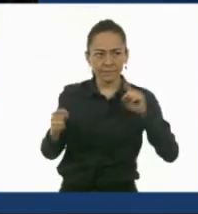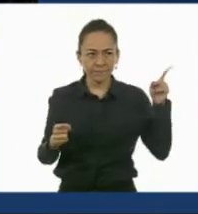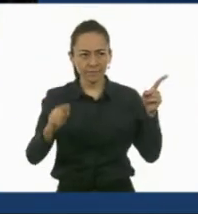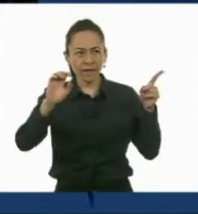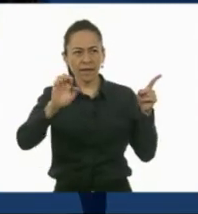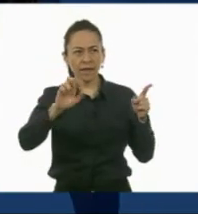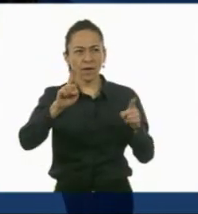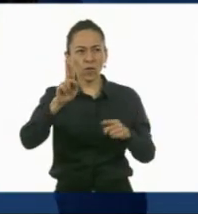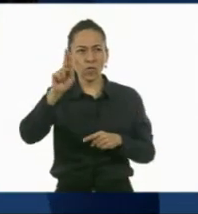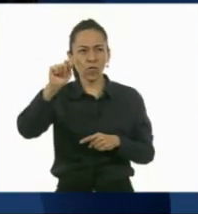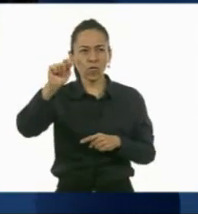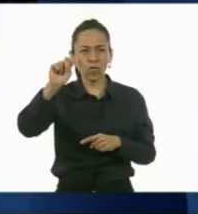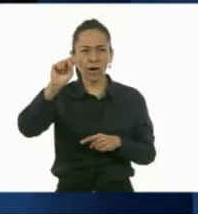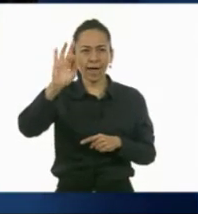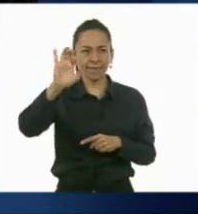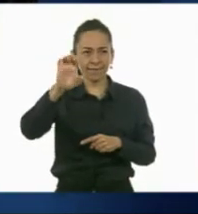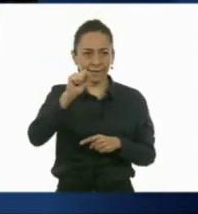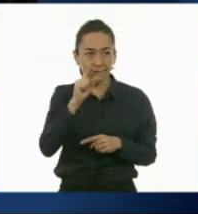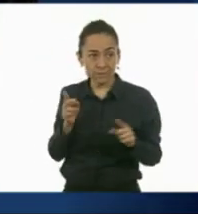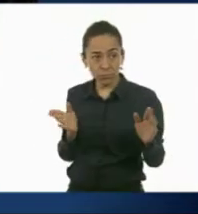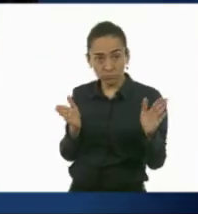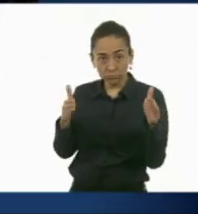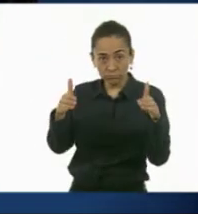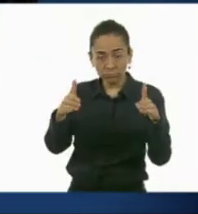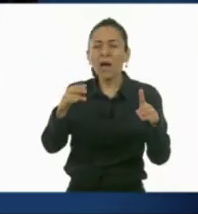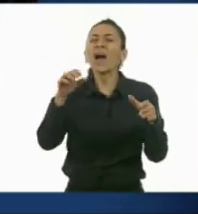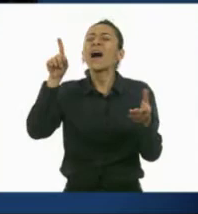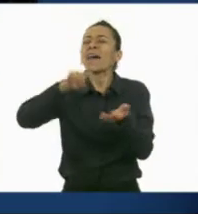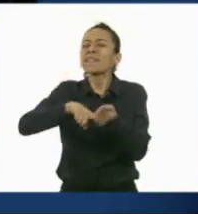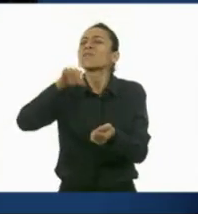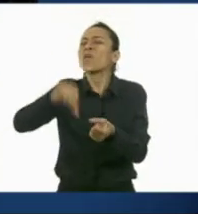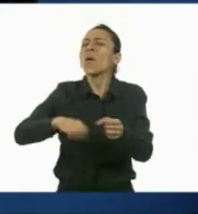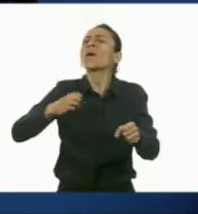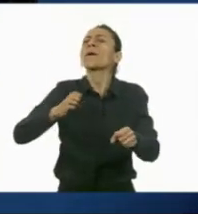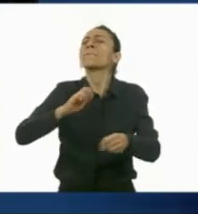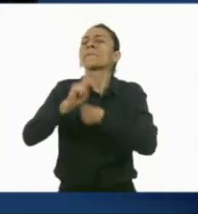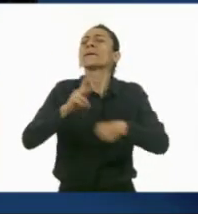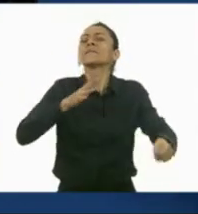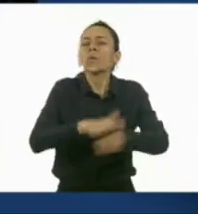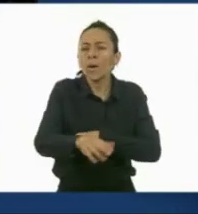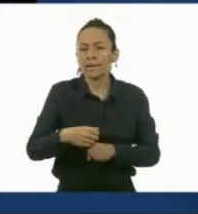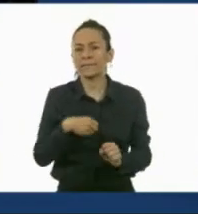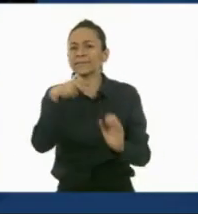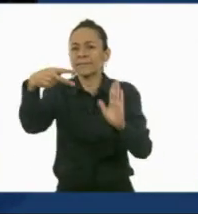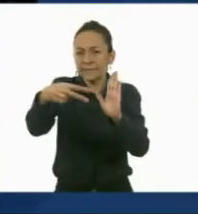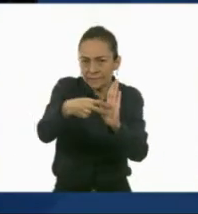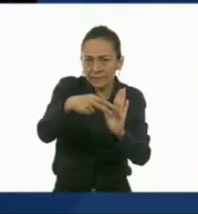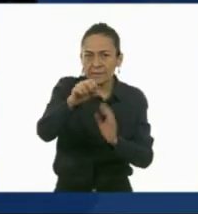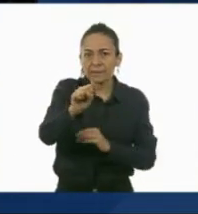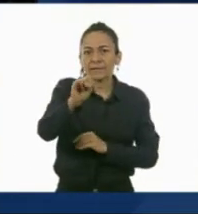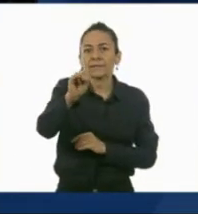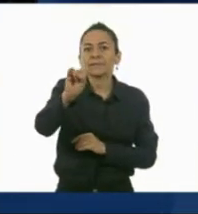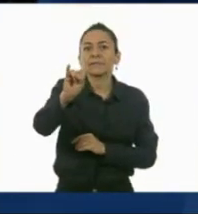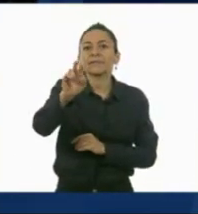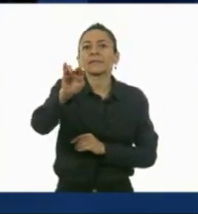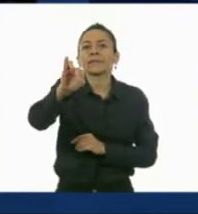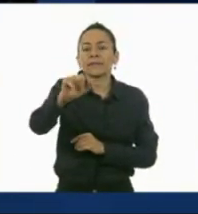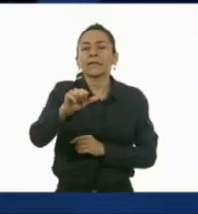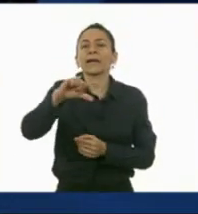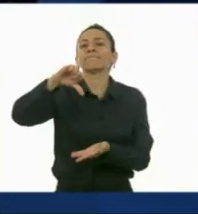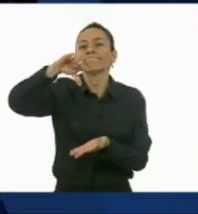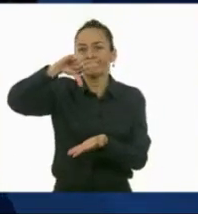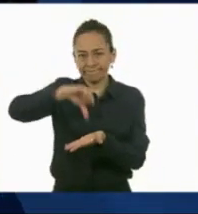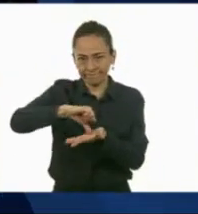chiquititos. También abarca lo que es hoy Siria, Irak. Y aquí está el Tigris por arriba y el Éufrates por